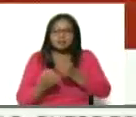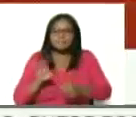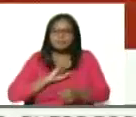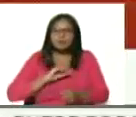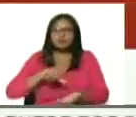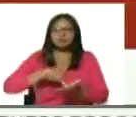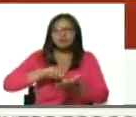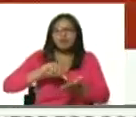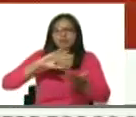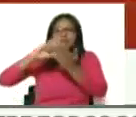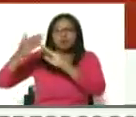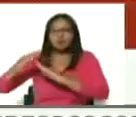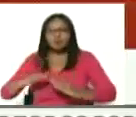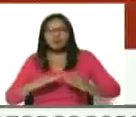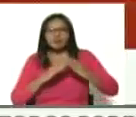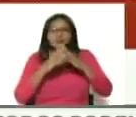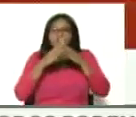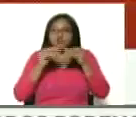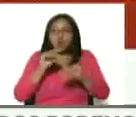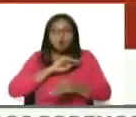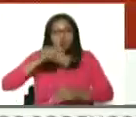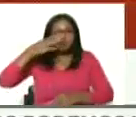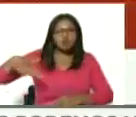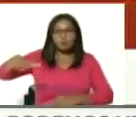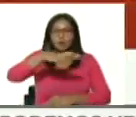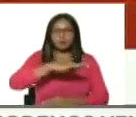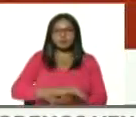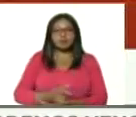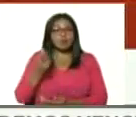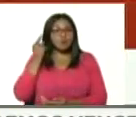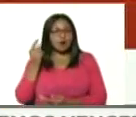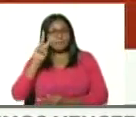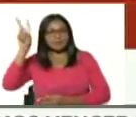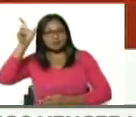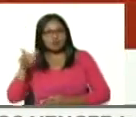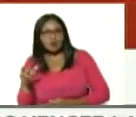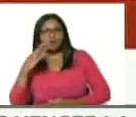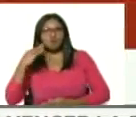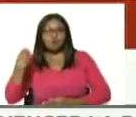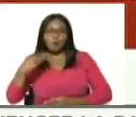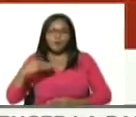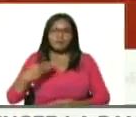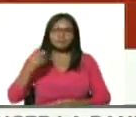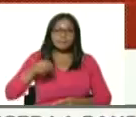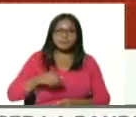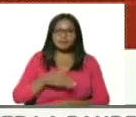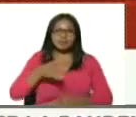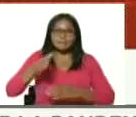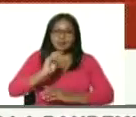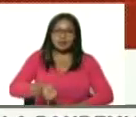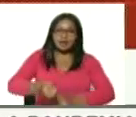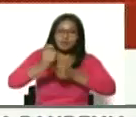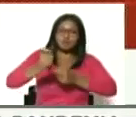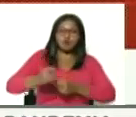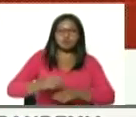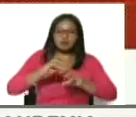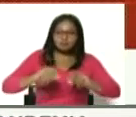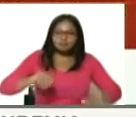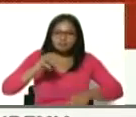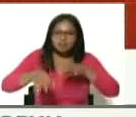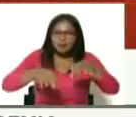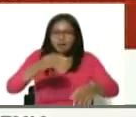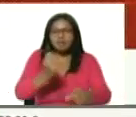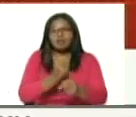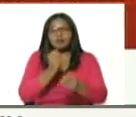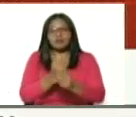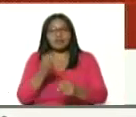todos los vecinos, vecinos, de todo nuestro pueblo, de la mujer venezolana, del joven, del pescador, del campesino, del trabajador,